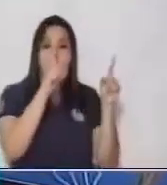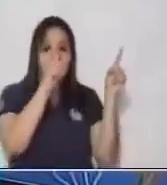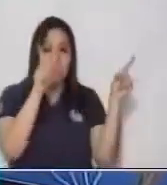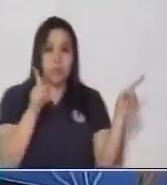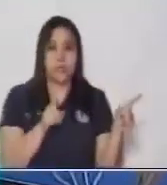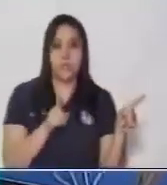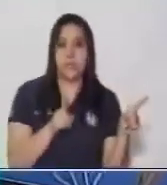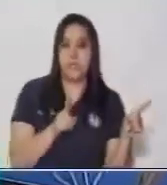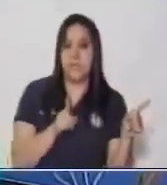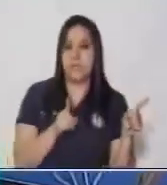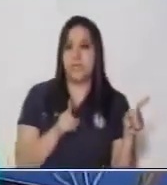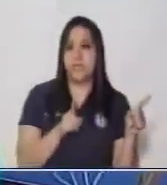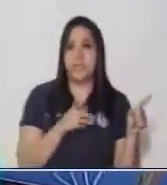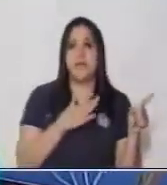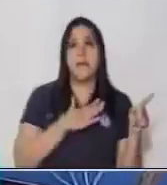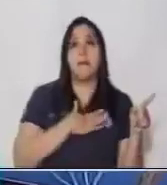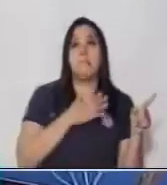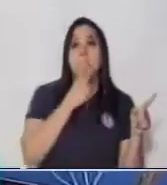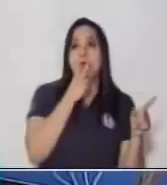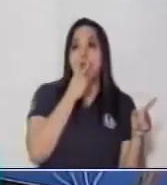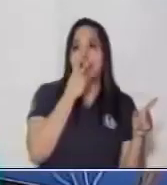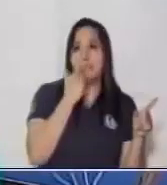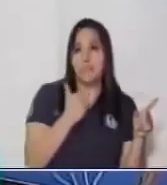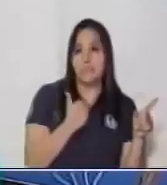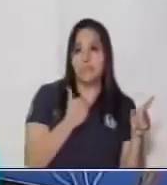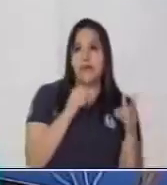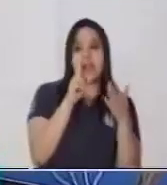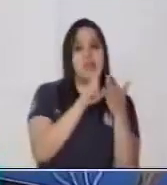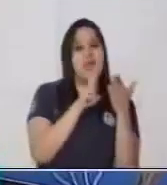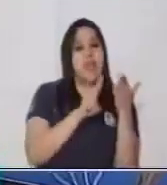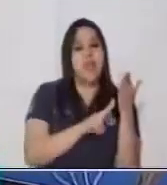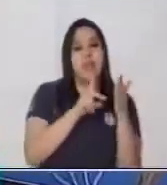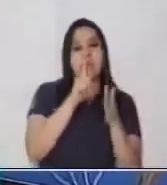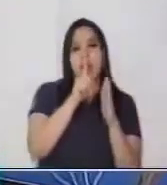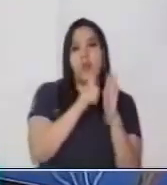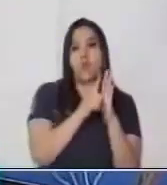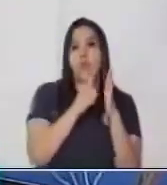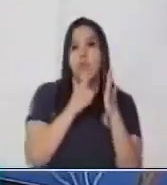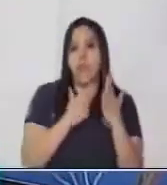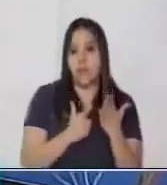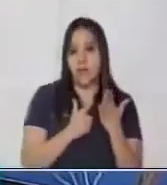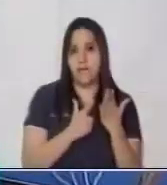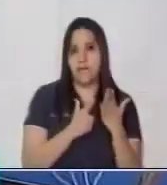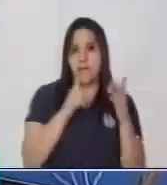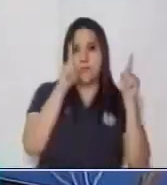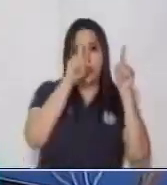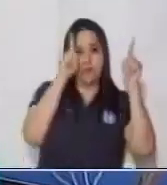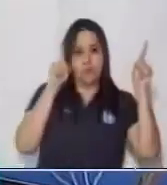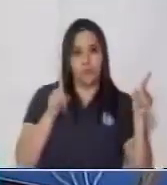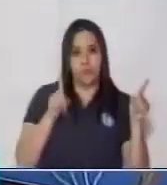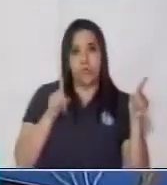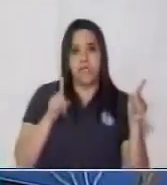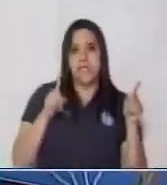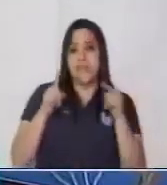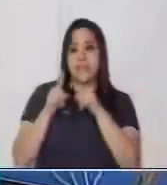de paréntesis. Decimos, mi hermana leerá un libro y aquí está mi